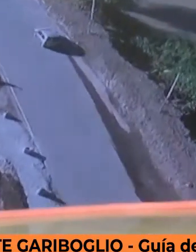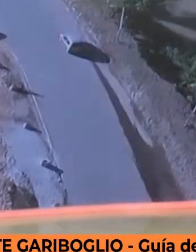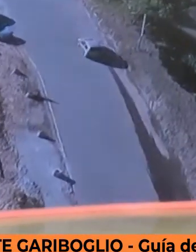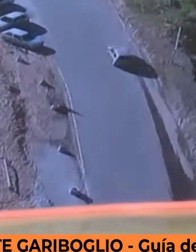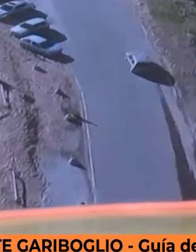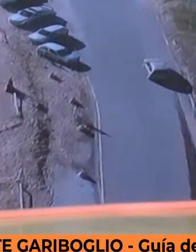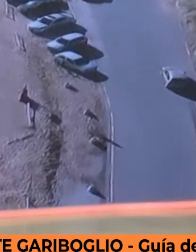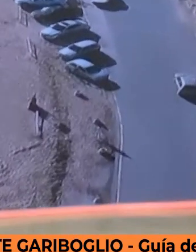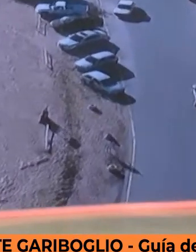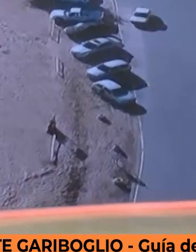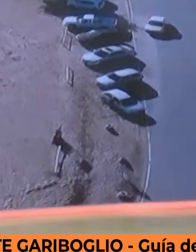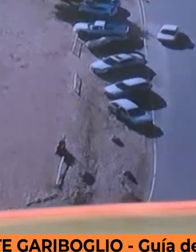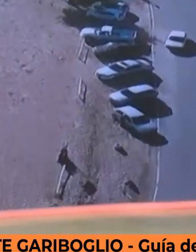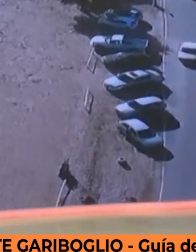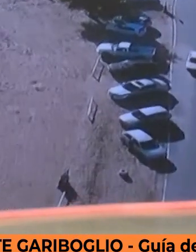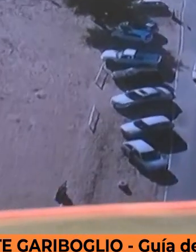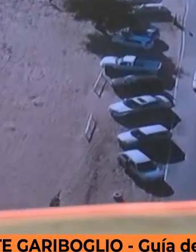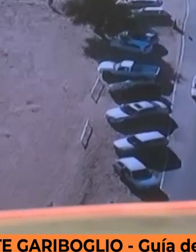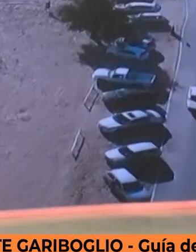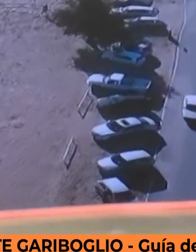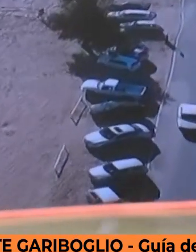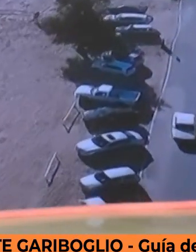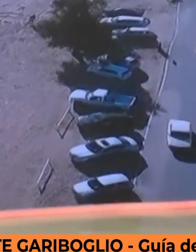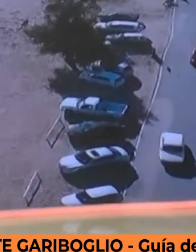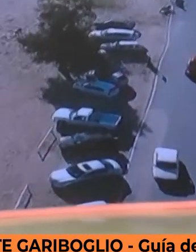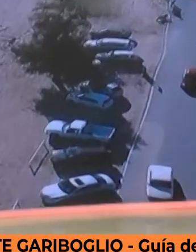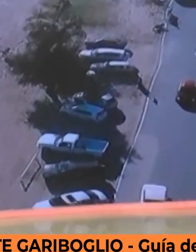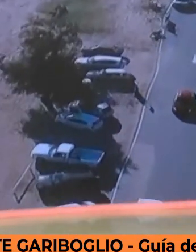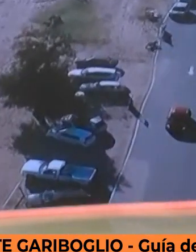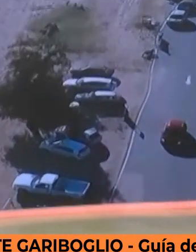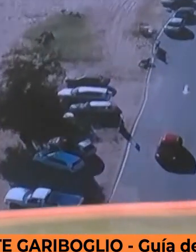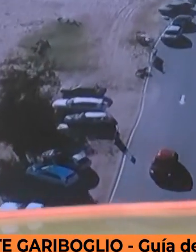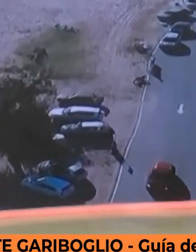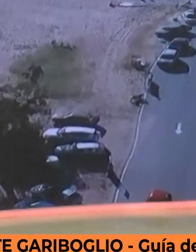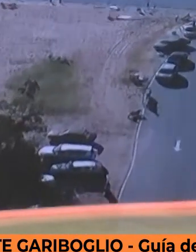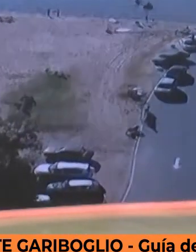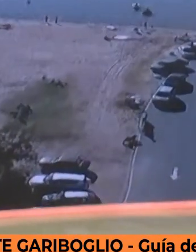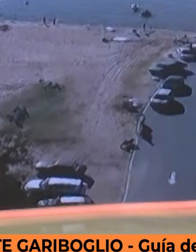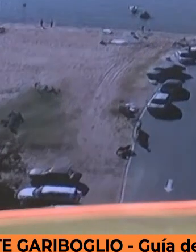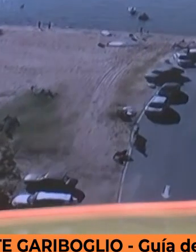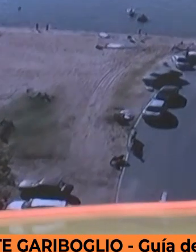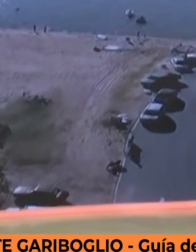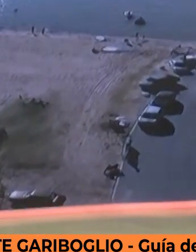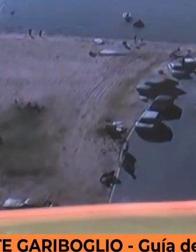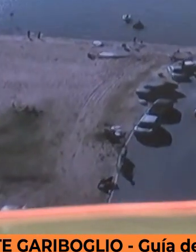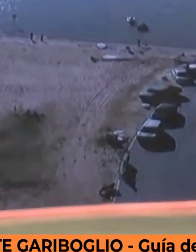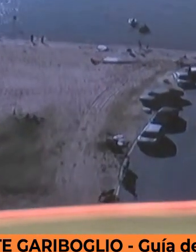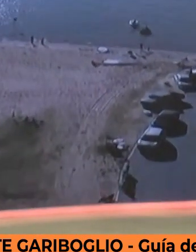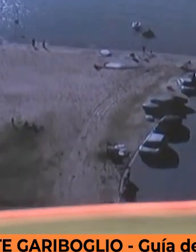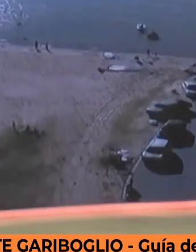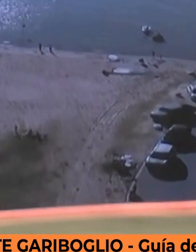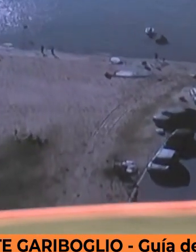este como dato es una prórroga de un anterior que había firmado ya por el año 95. Estaba un poco, bueno, ya sin